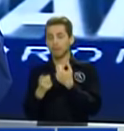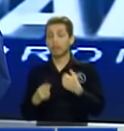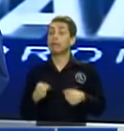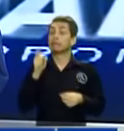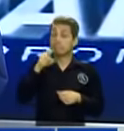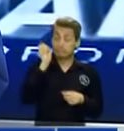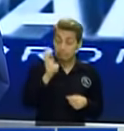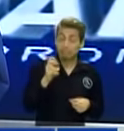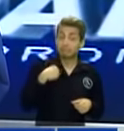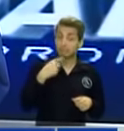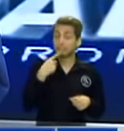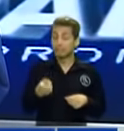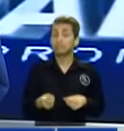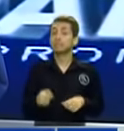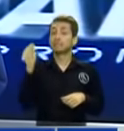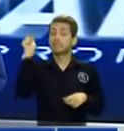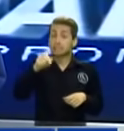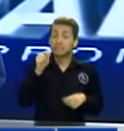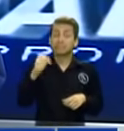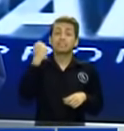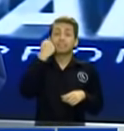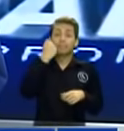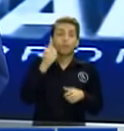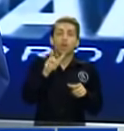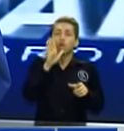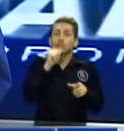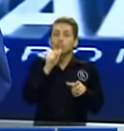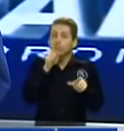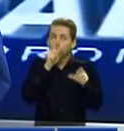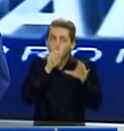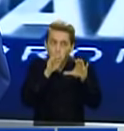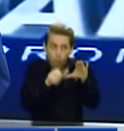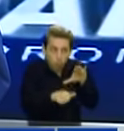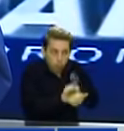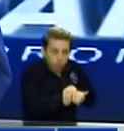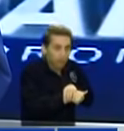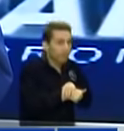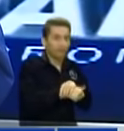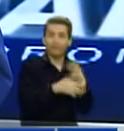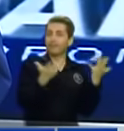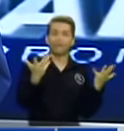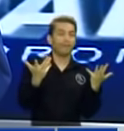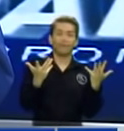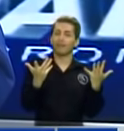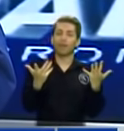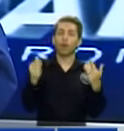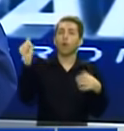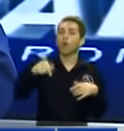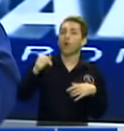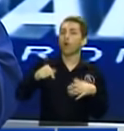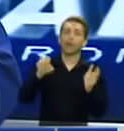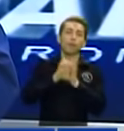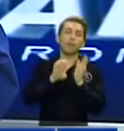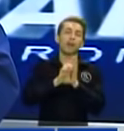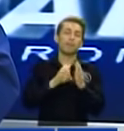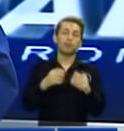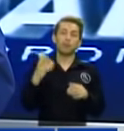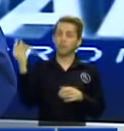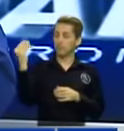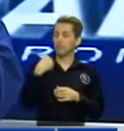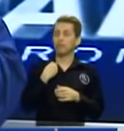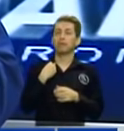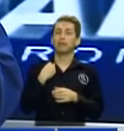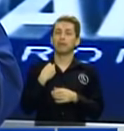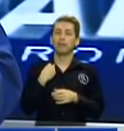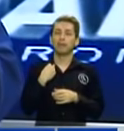decimos, esta es una enfermedad que no se puede esconder. Porque la verdad es que hoy, por ejemplo, nos decían que